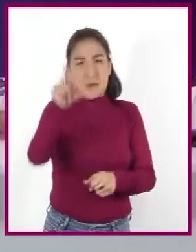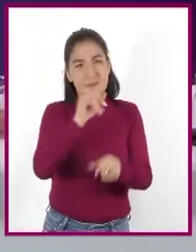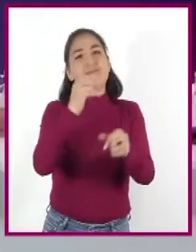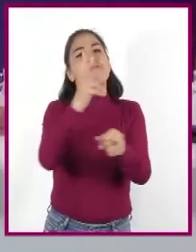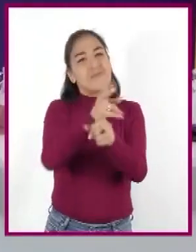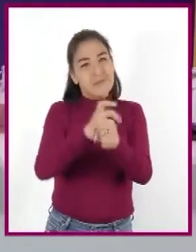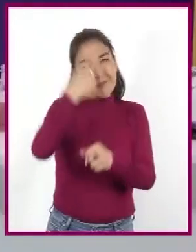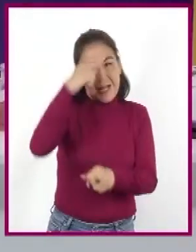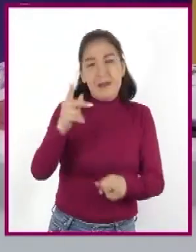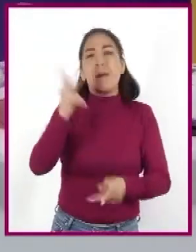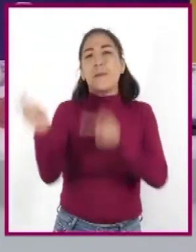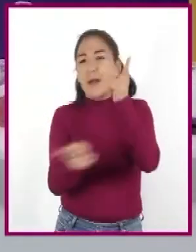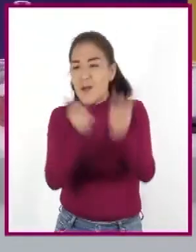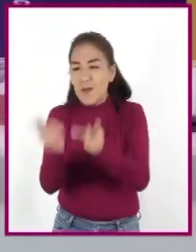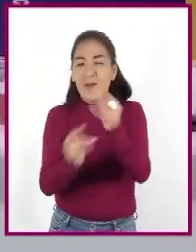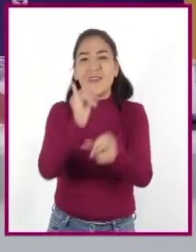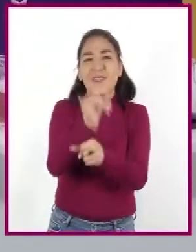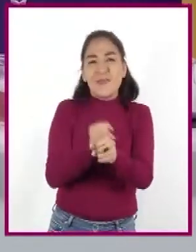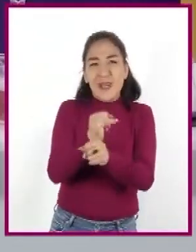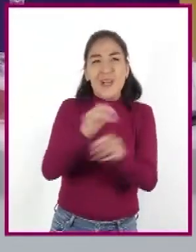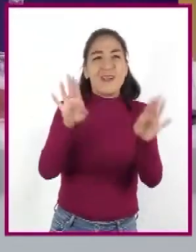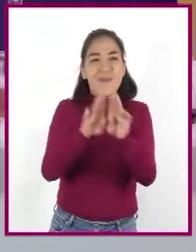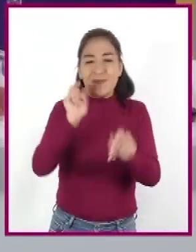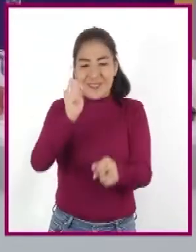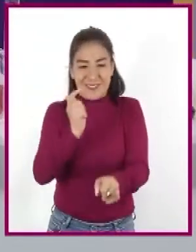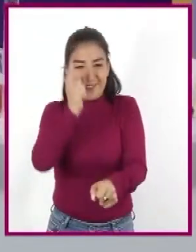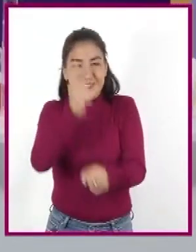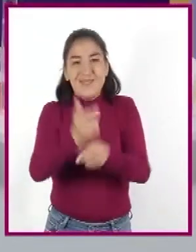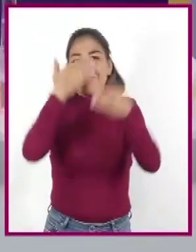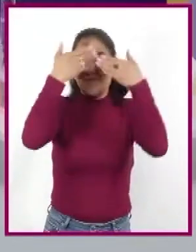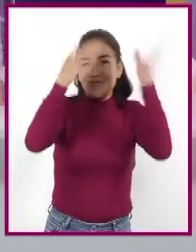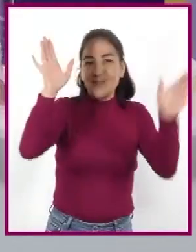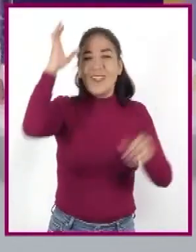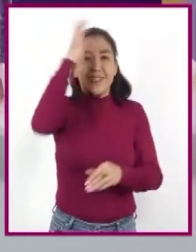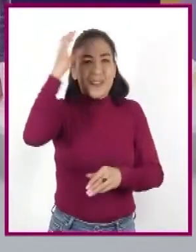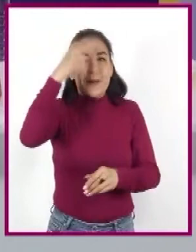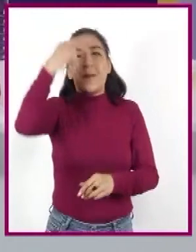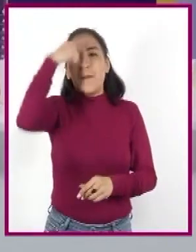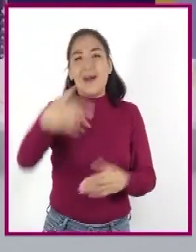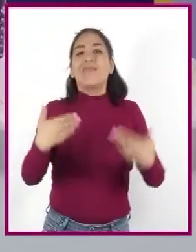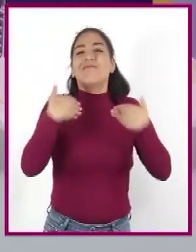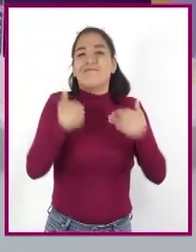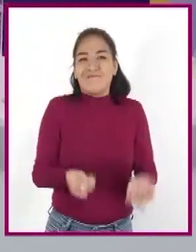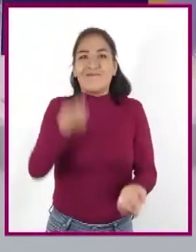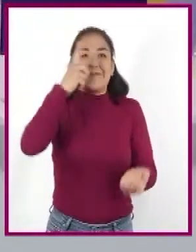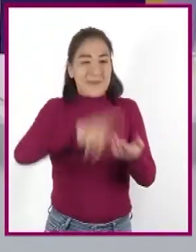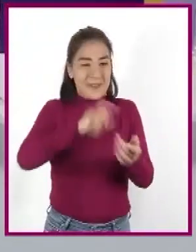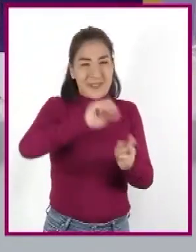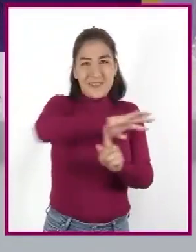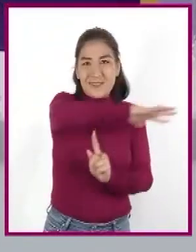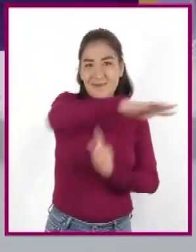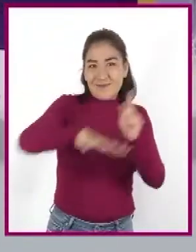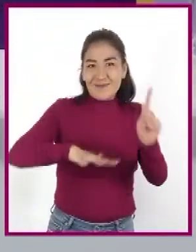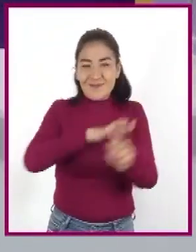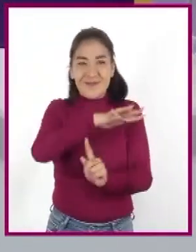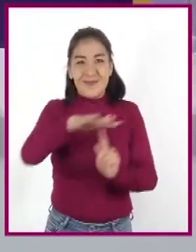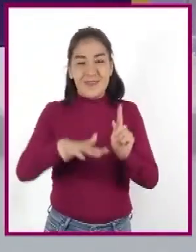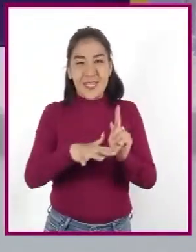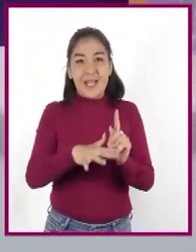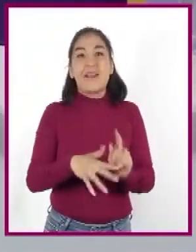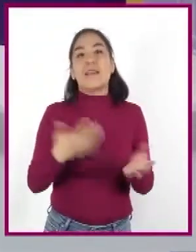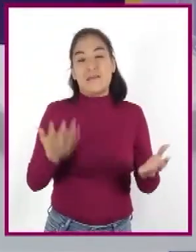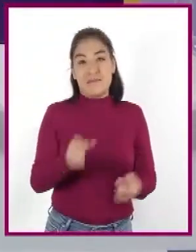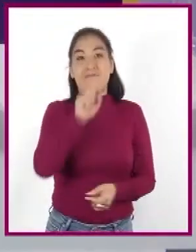preguntar, explorar y descubrir la ciencia. Nos ayuda a entender todo lo que sucede a nuestro alrededor. Así